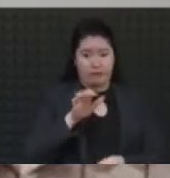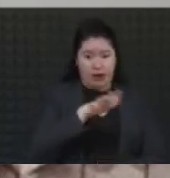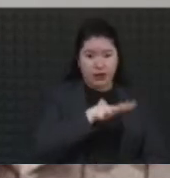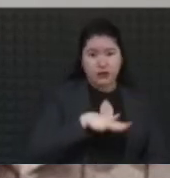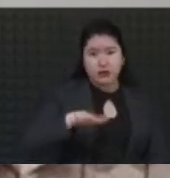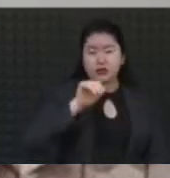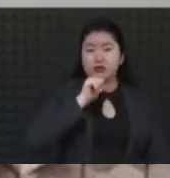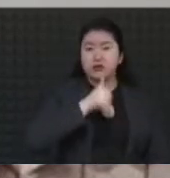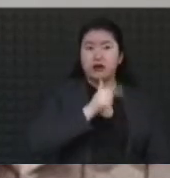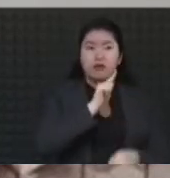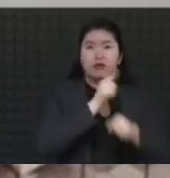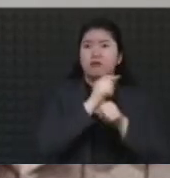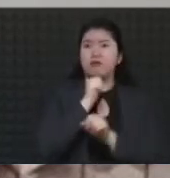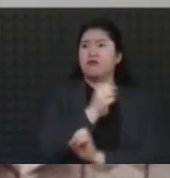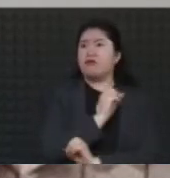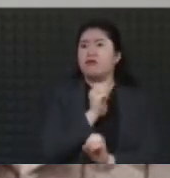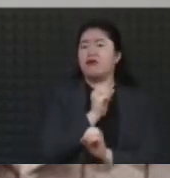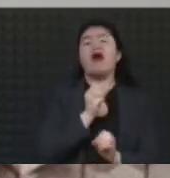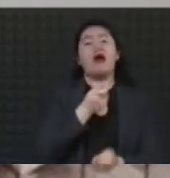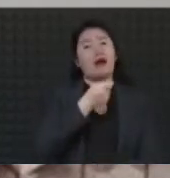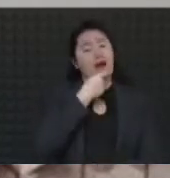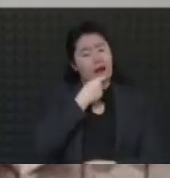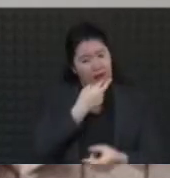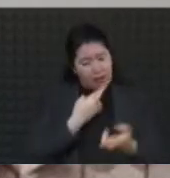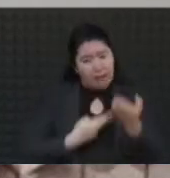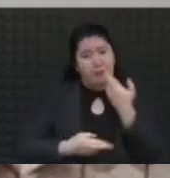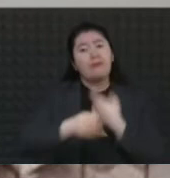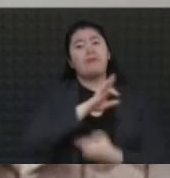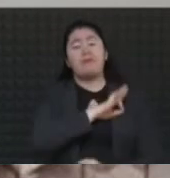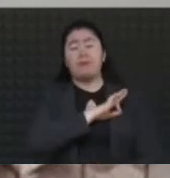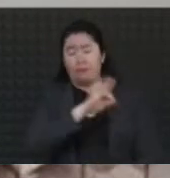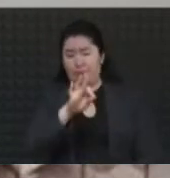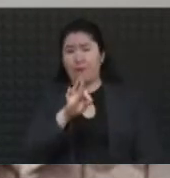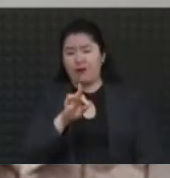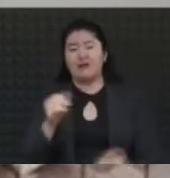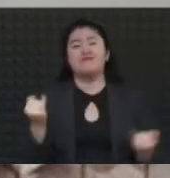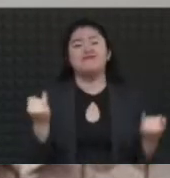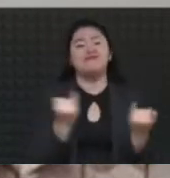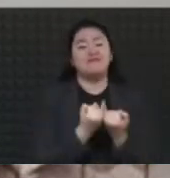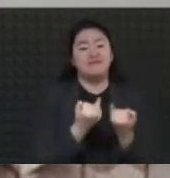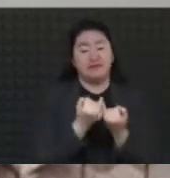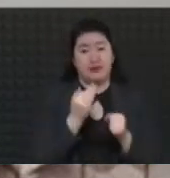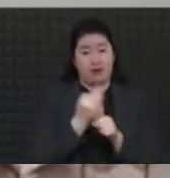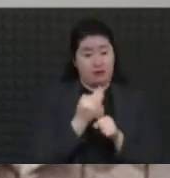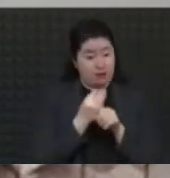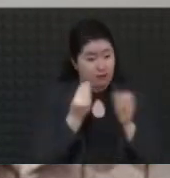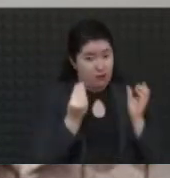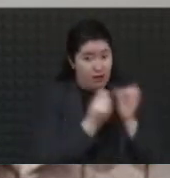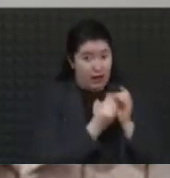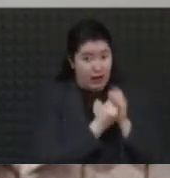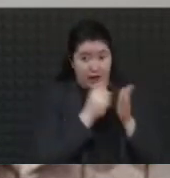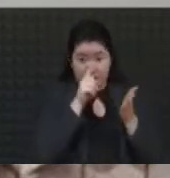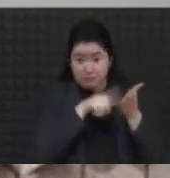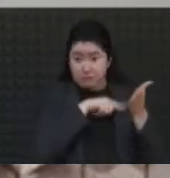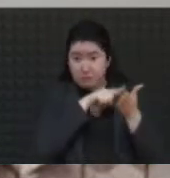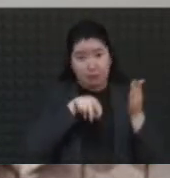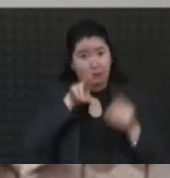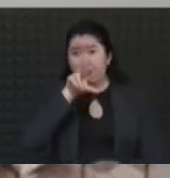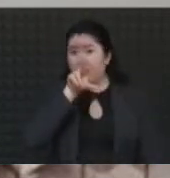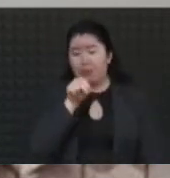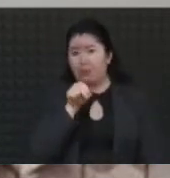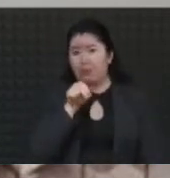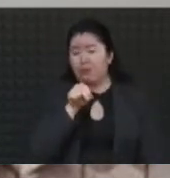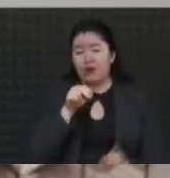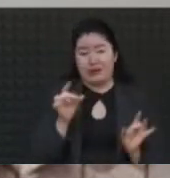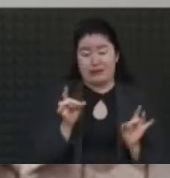ningún problema en que vuelvan a entrar los niños a la escuela. Sí, inclusive no se suspendieron clases a menos que hubiera